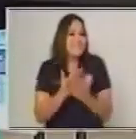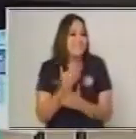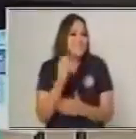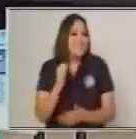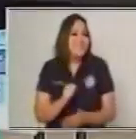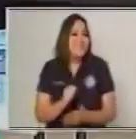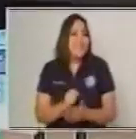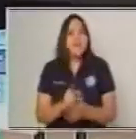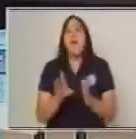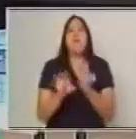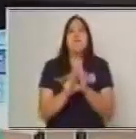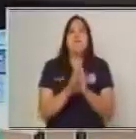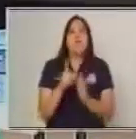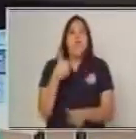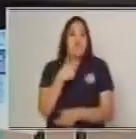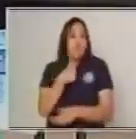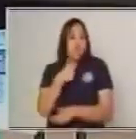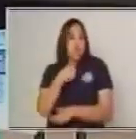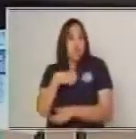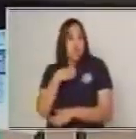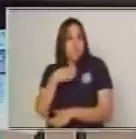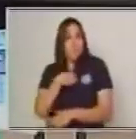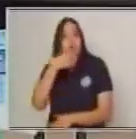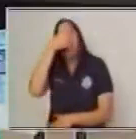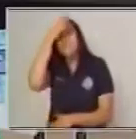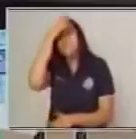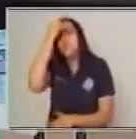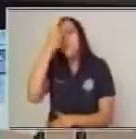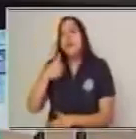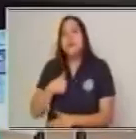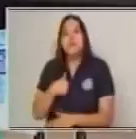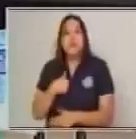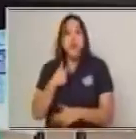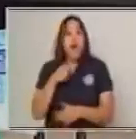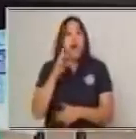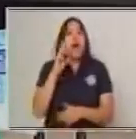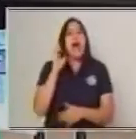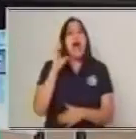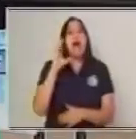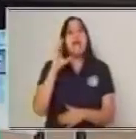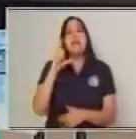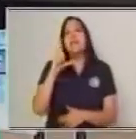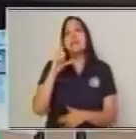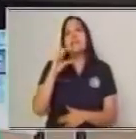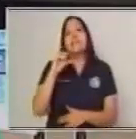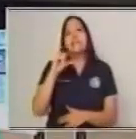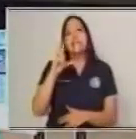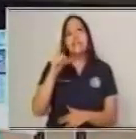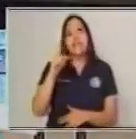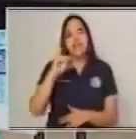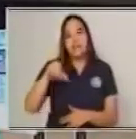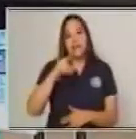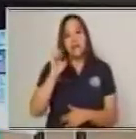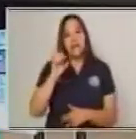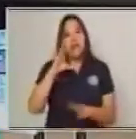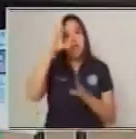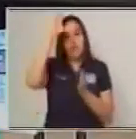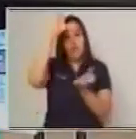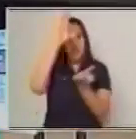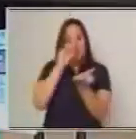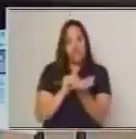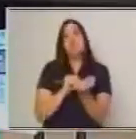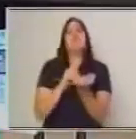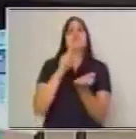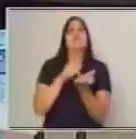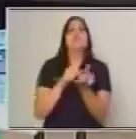Bueno, yo les voy a leer lo que yo aprendí. Dice, el reciclaje ayuda a reducir la contaminación y le